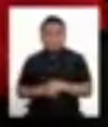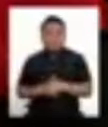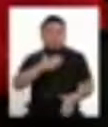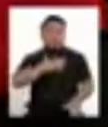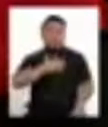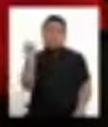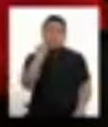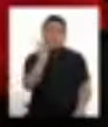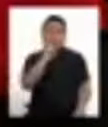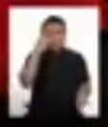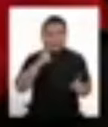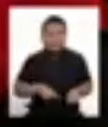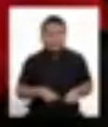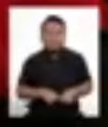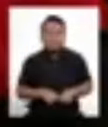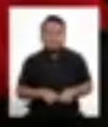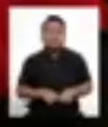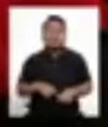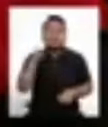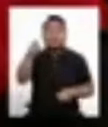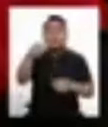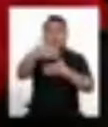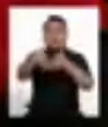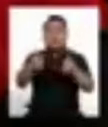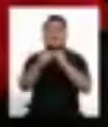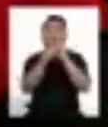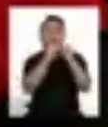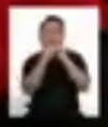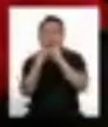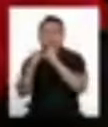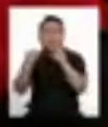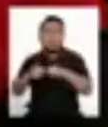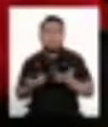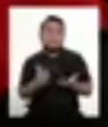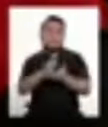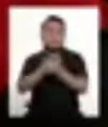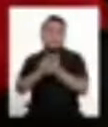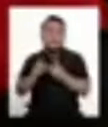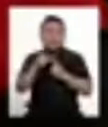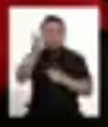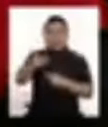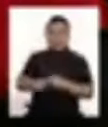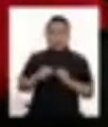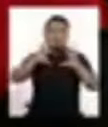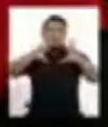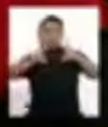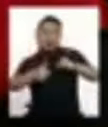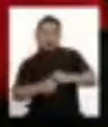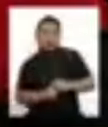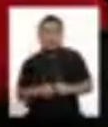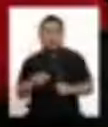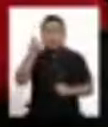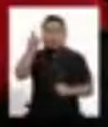no. Tenemos que mejorar sus condiciones. Pero un criminal, un corrupto que ha robado al